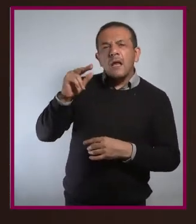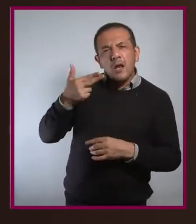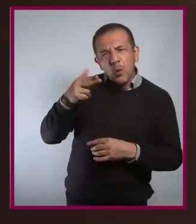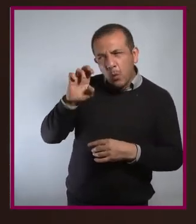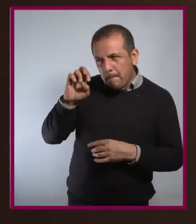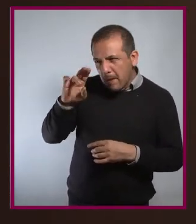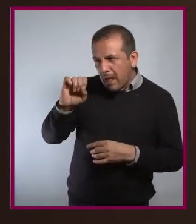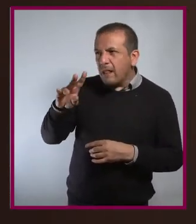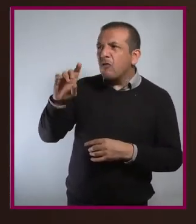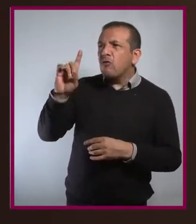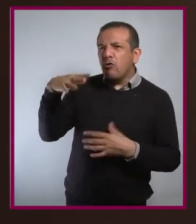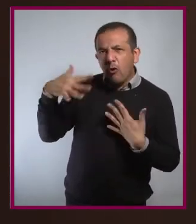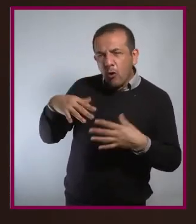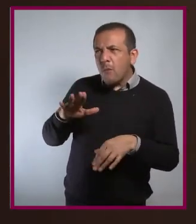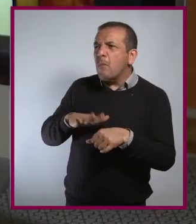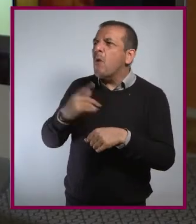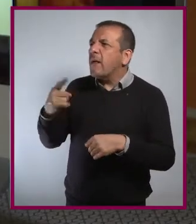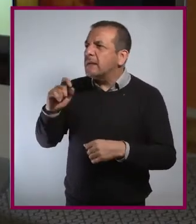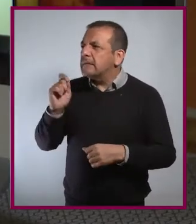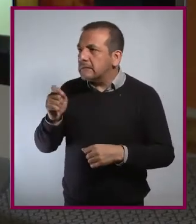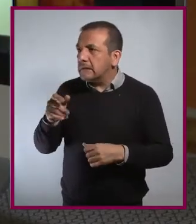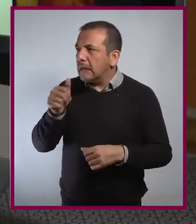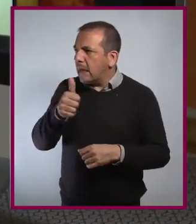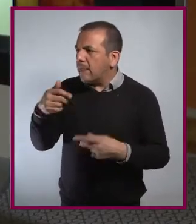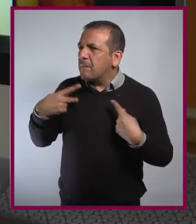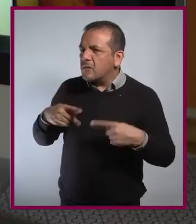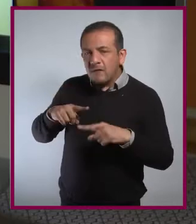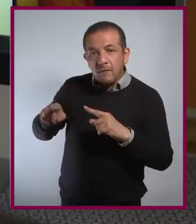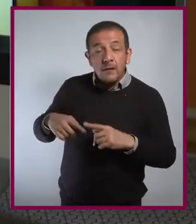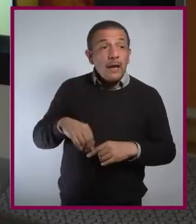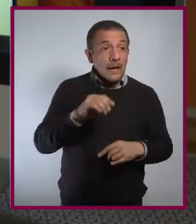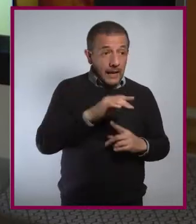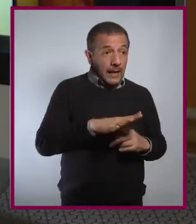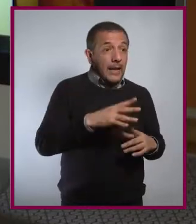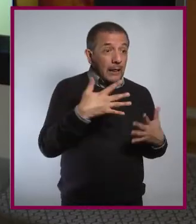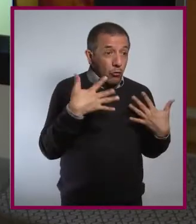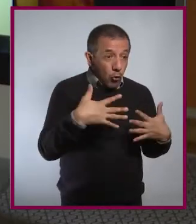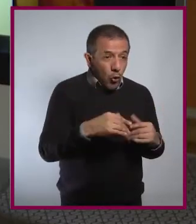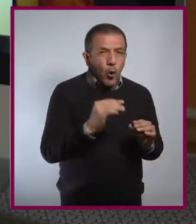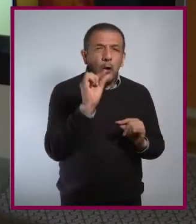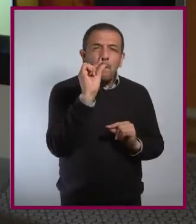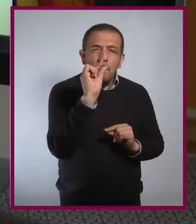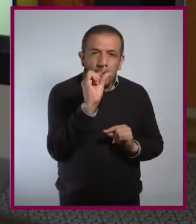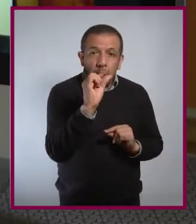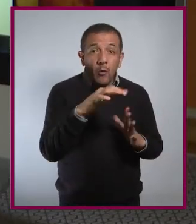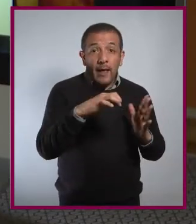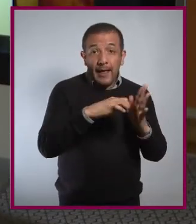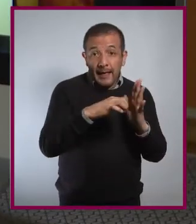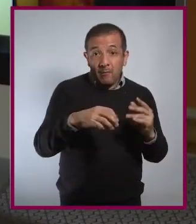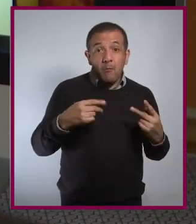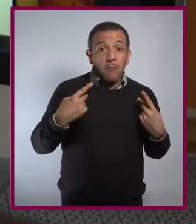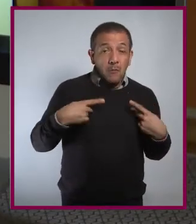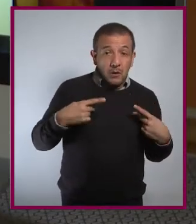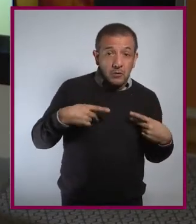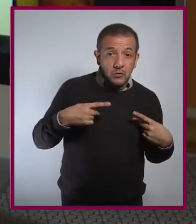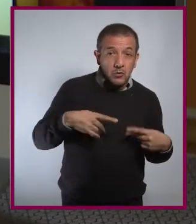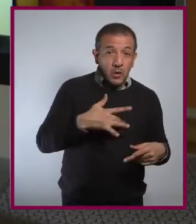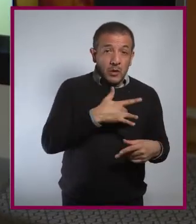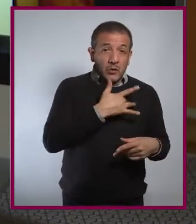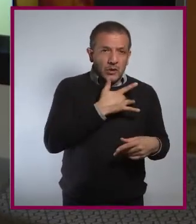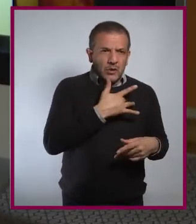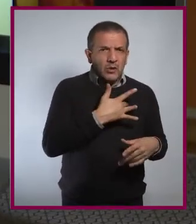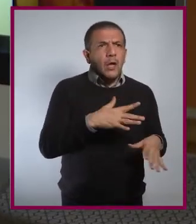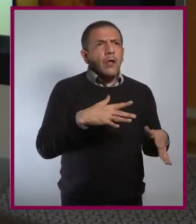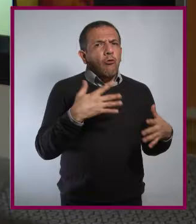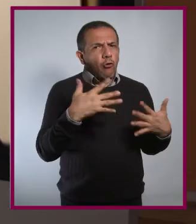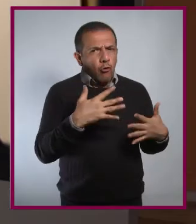por qué es diferente en cada persona? El umbral del dolor se entiende como esta intensidad mínima a partir de la cual un estímulo se